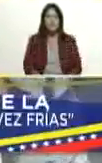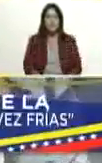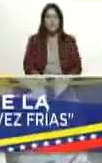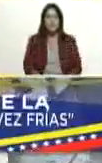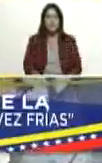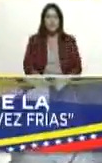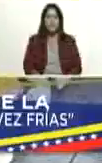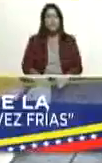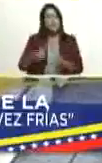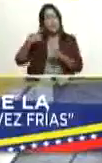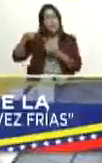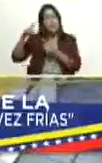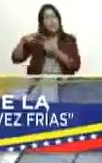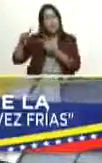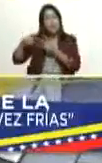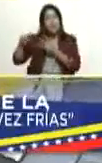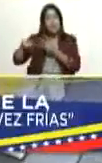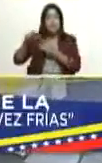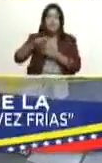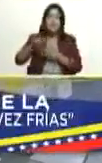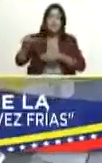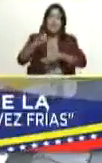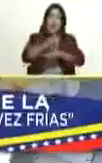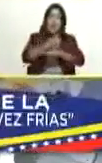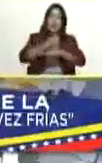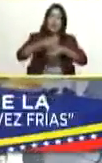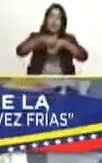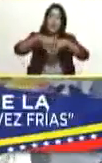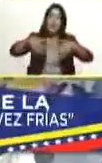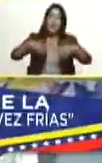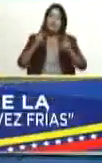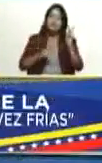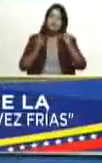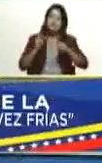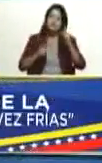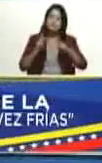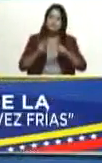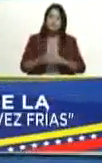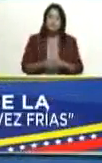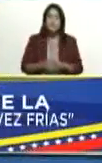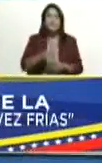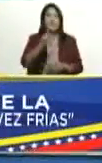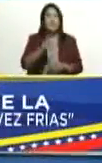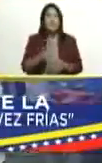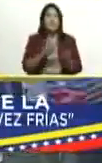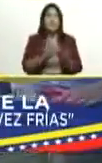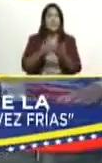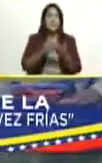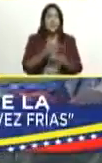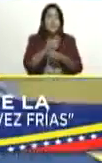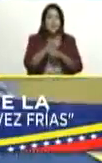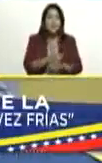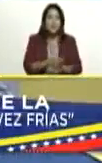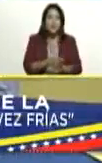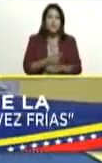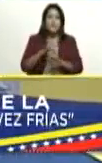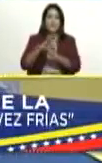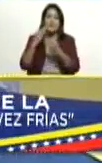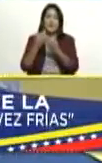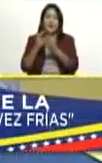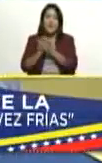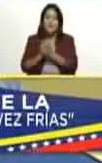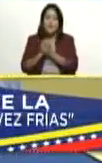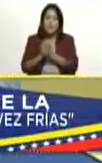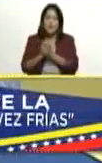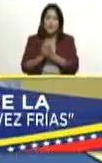Y demás autoridades presentes, distinguidos académicos, colegas, familiares y